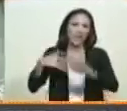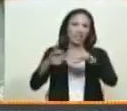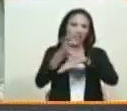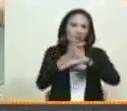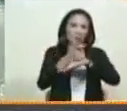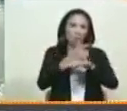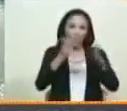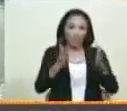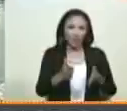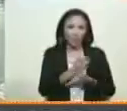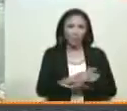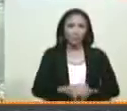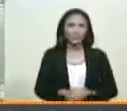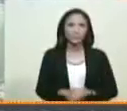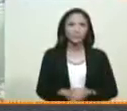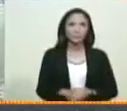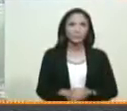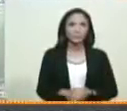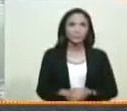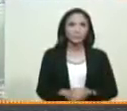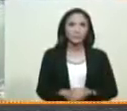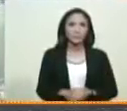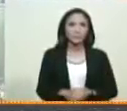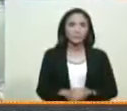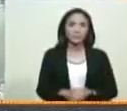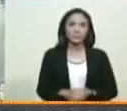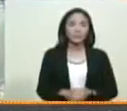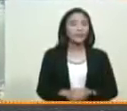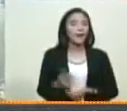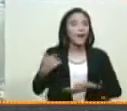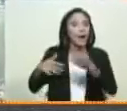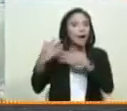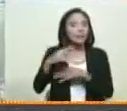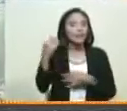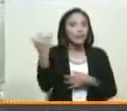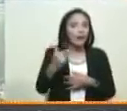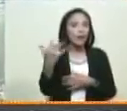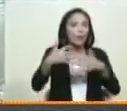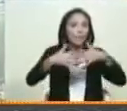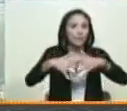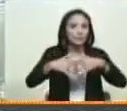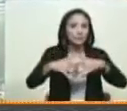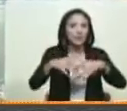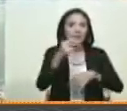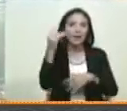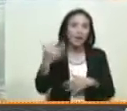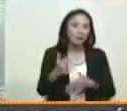Ha destruido el sistema sanear que tanto costó.